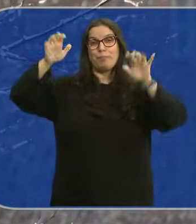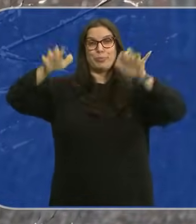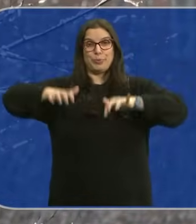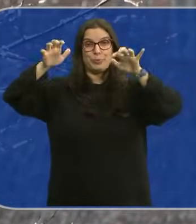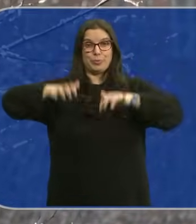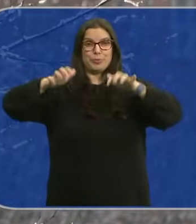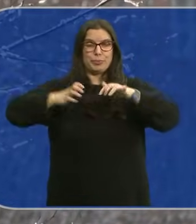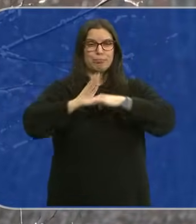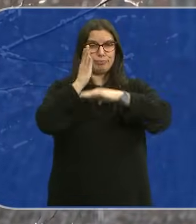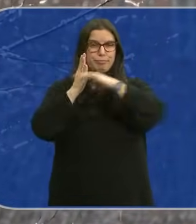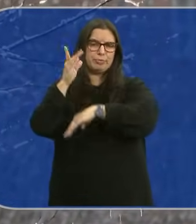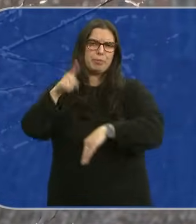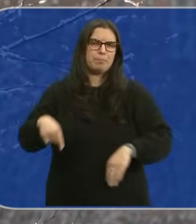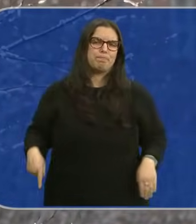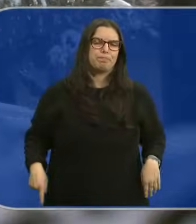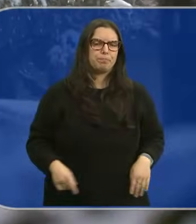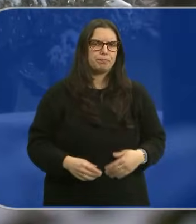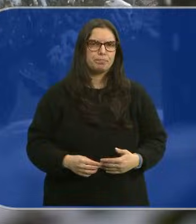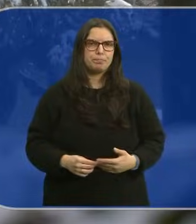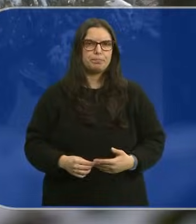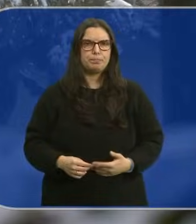se ha dejado ver de forma intermitente.